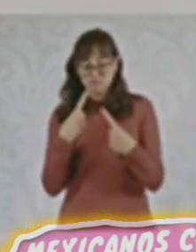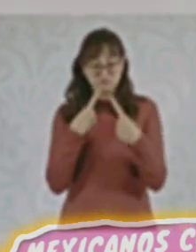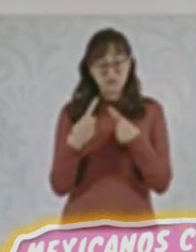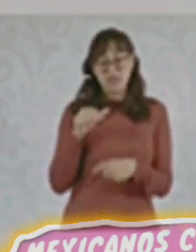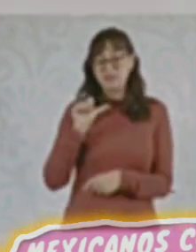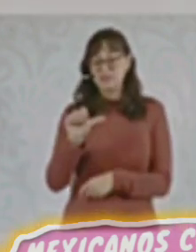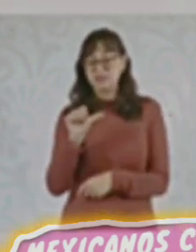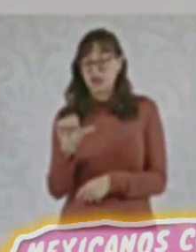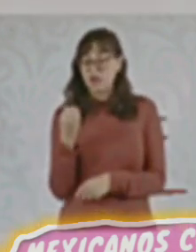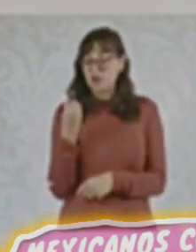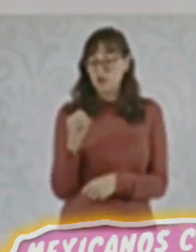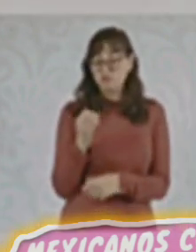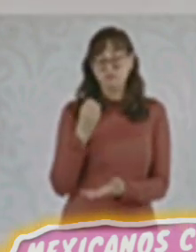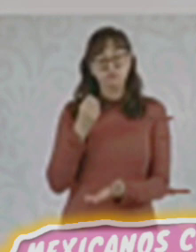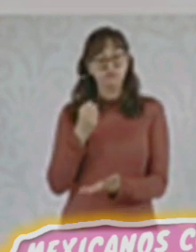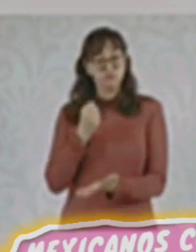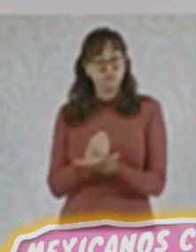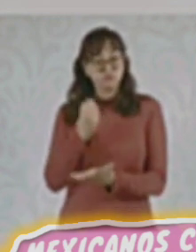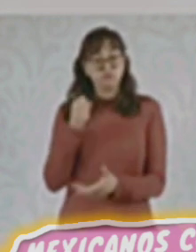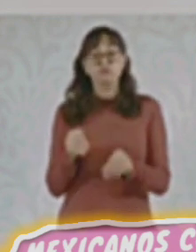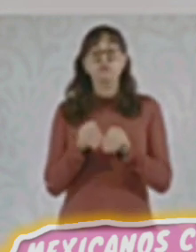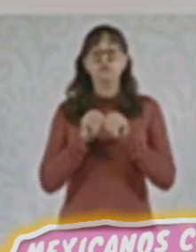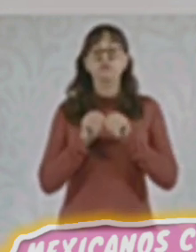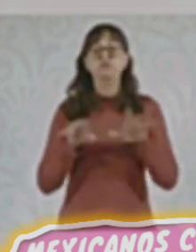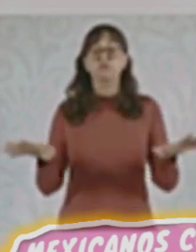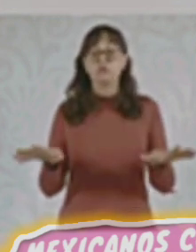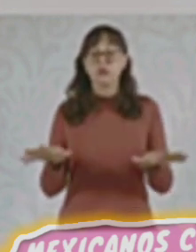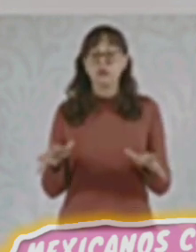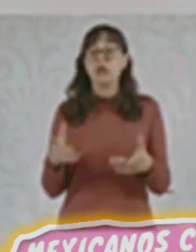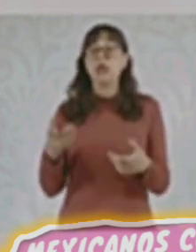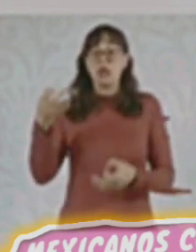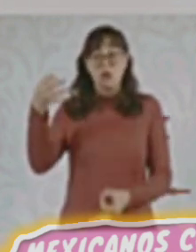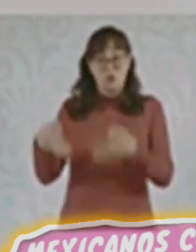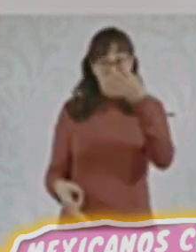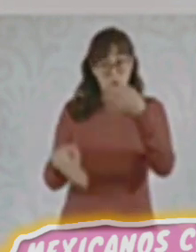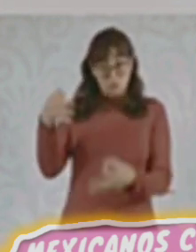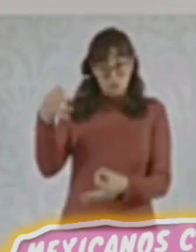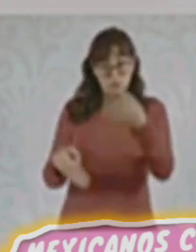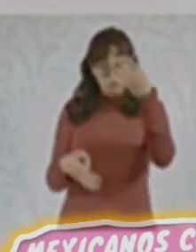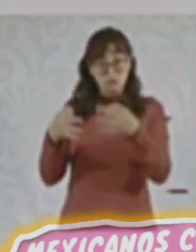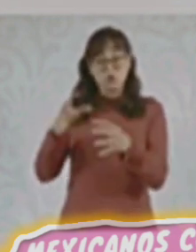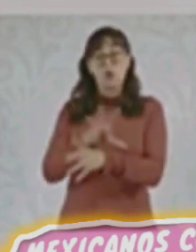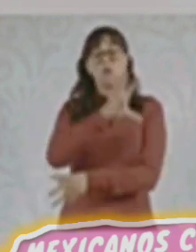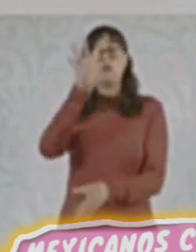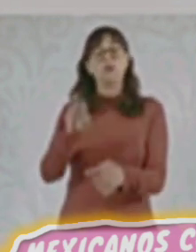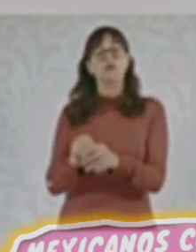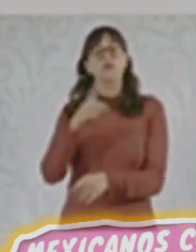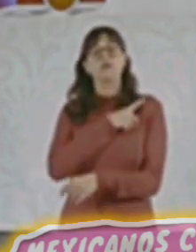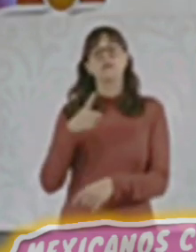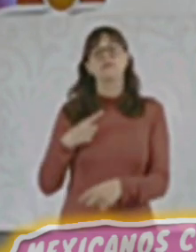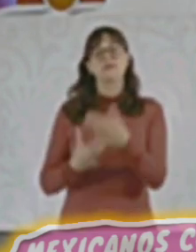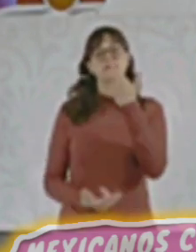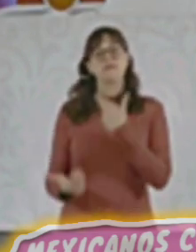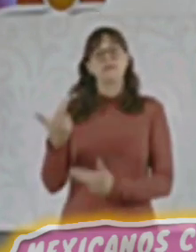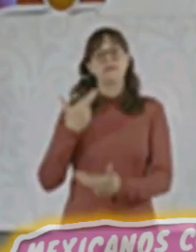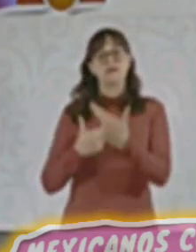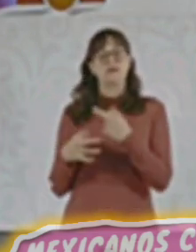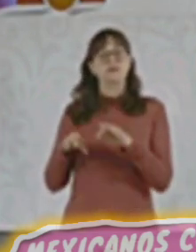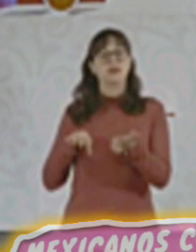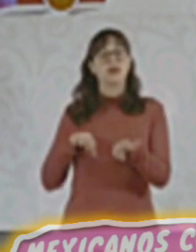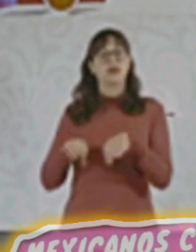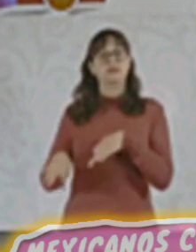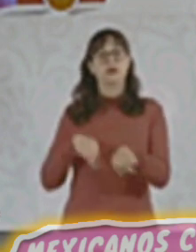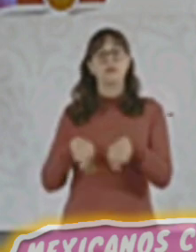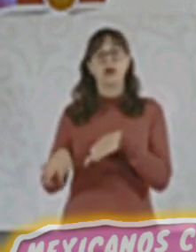16 de octubre en cuanto a la decisión de reanudar actividades completas en todos los tribunales y juzgados